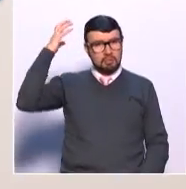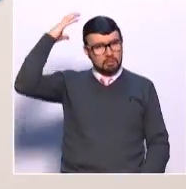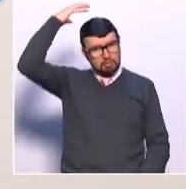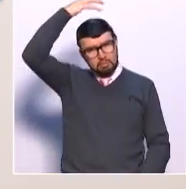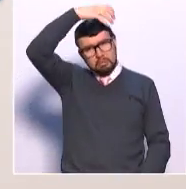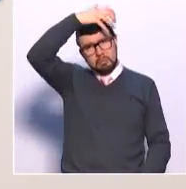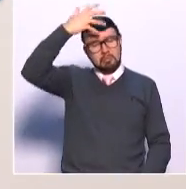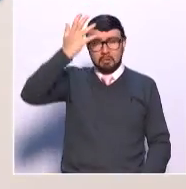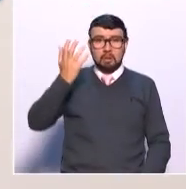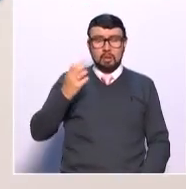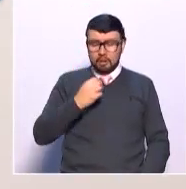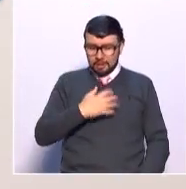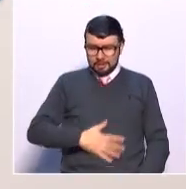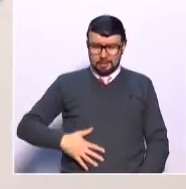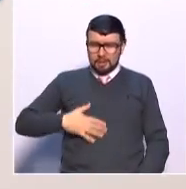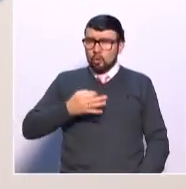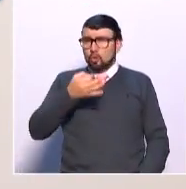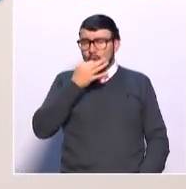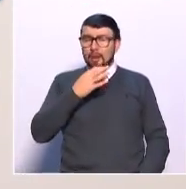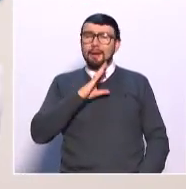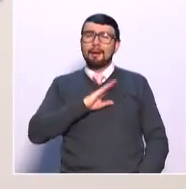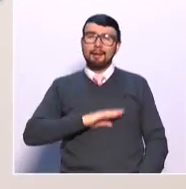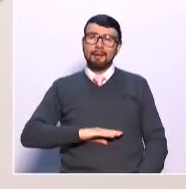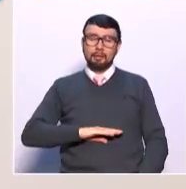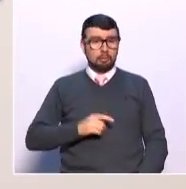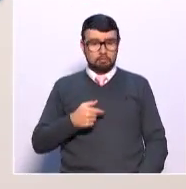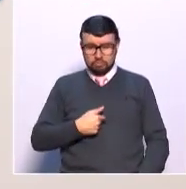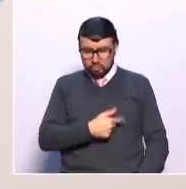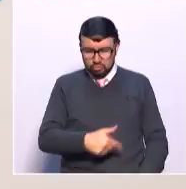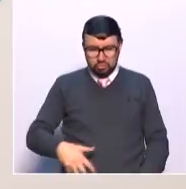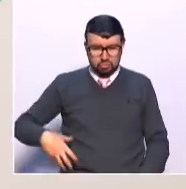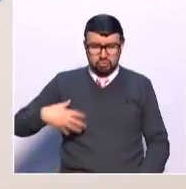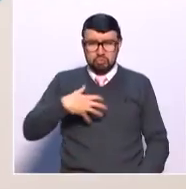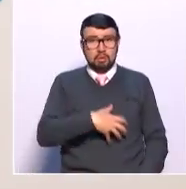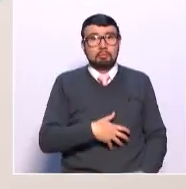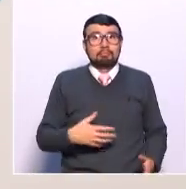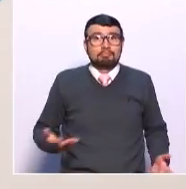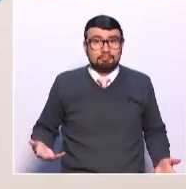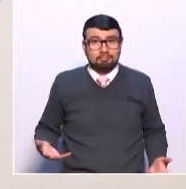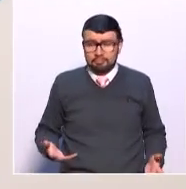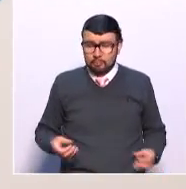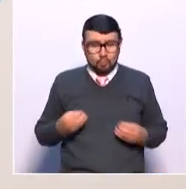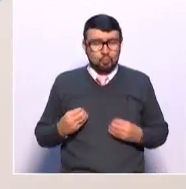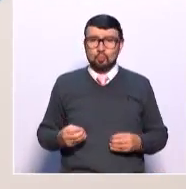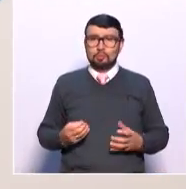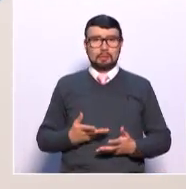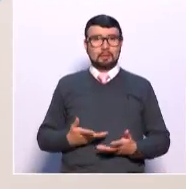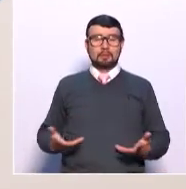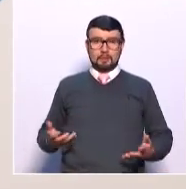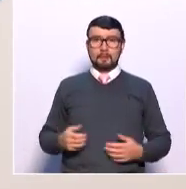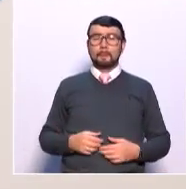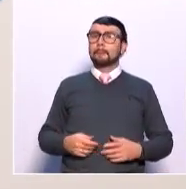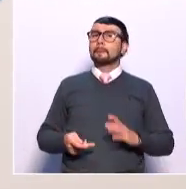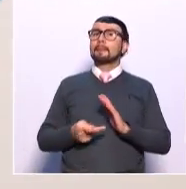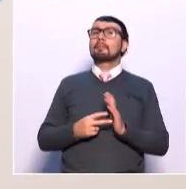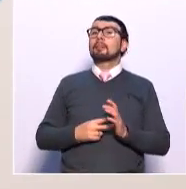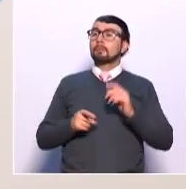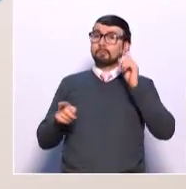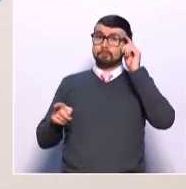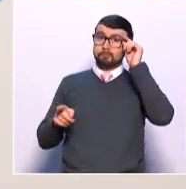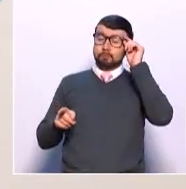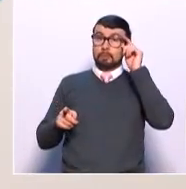abdomen para cuál es que aquí 50 causas y aquí otra se encuentra entonces en el caso del